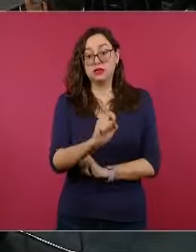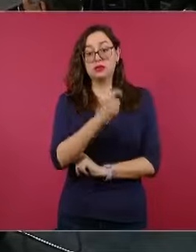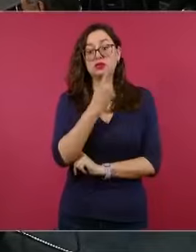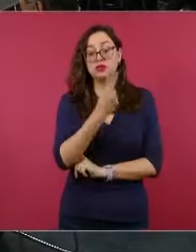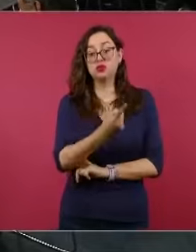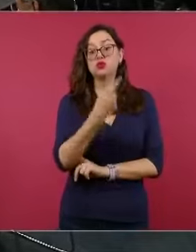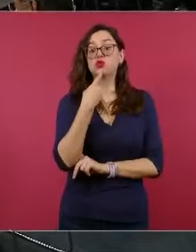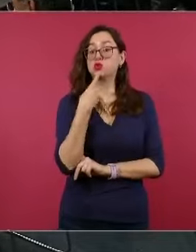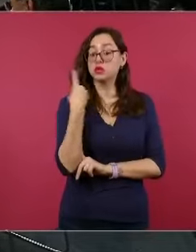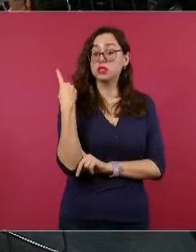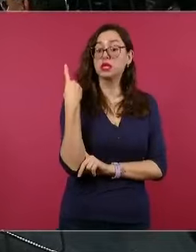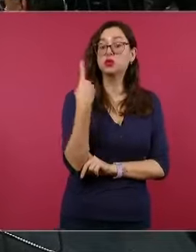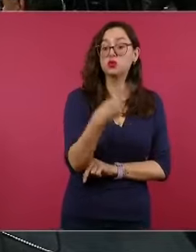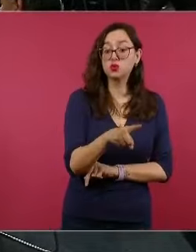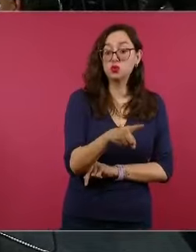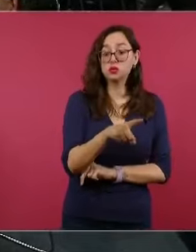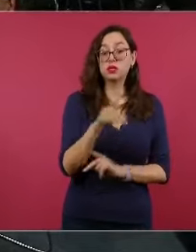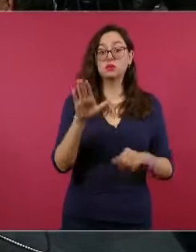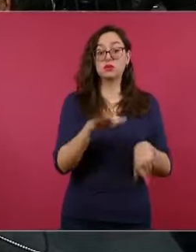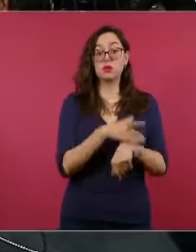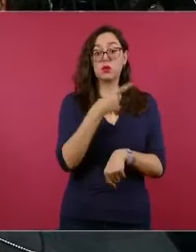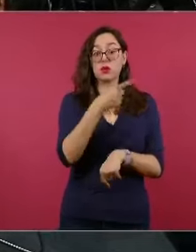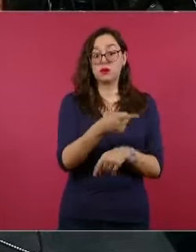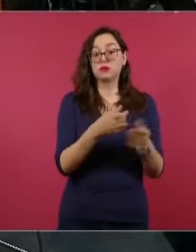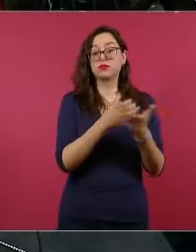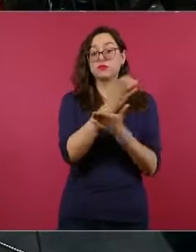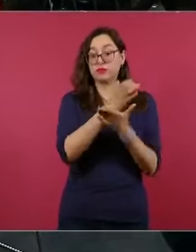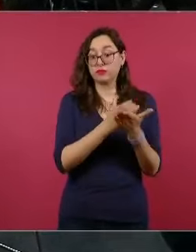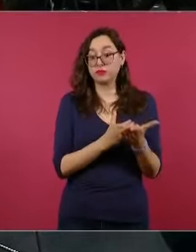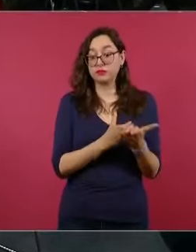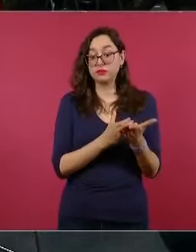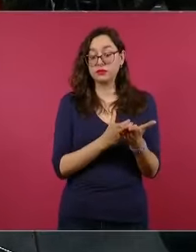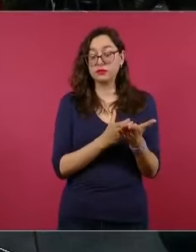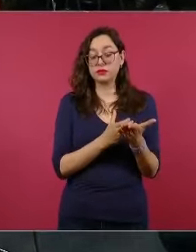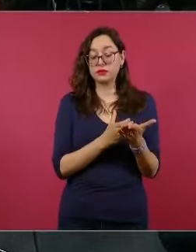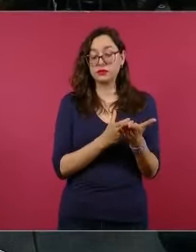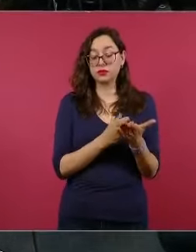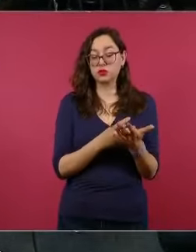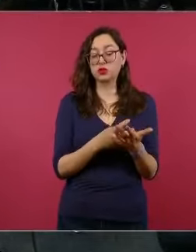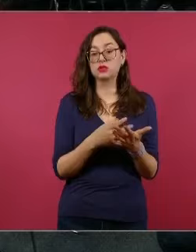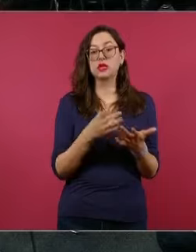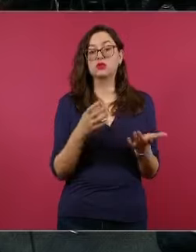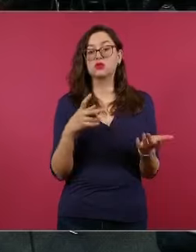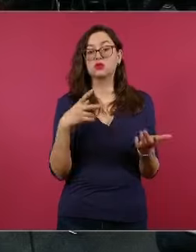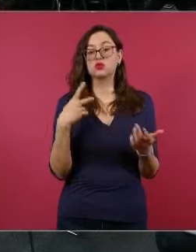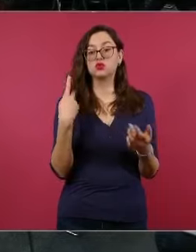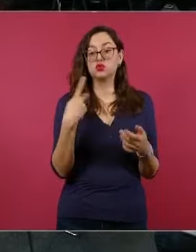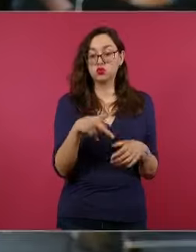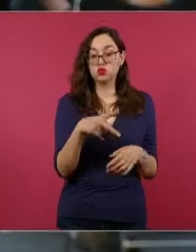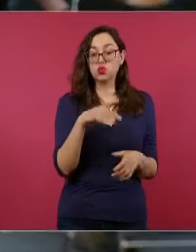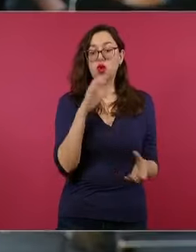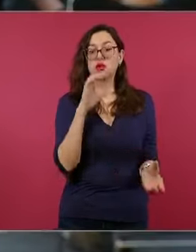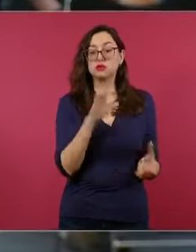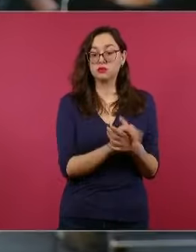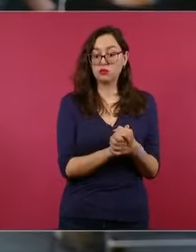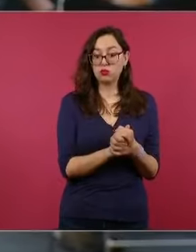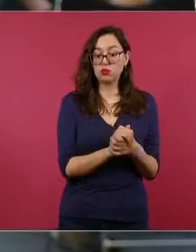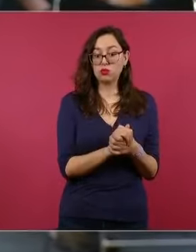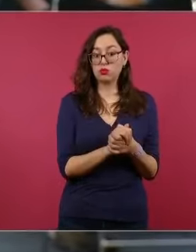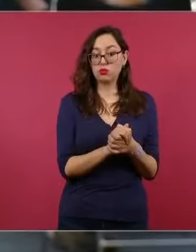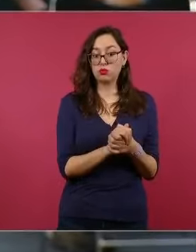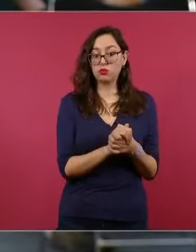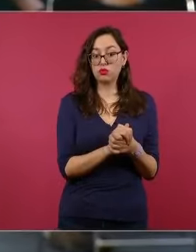reelegir porque le dio contratos a la empresa de su exmarido Jorge León cuando ella estuvo en lo que se